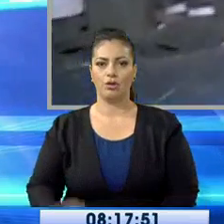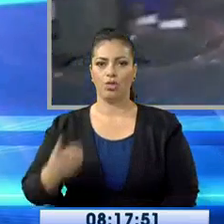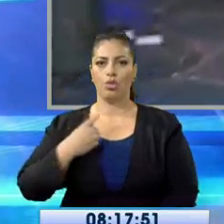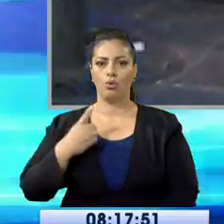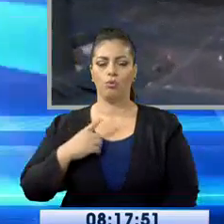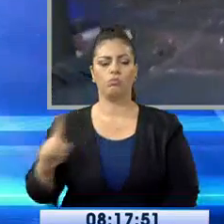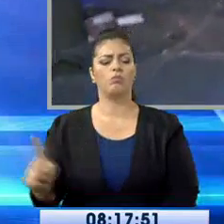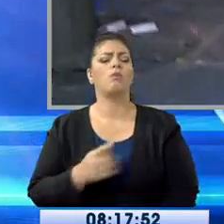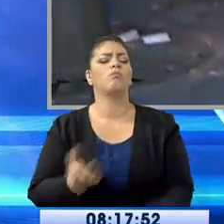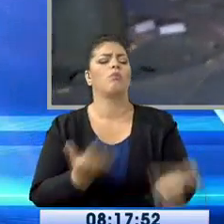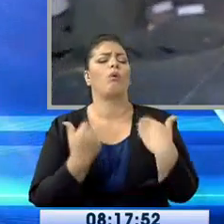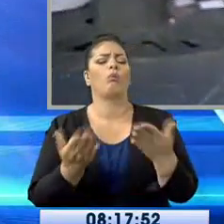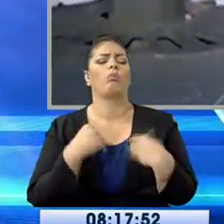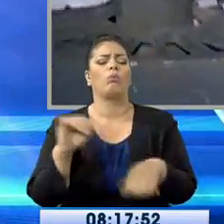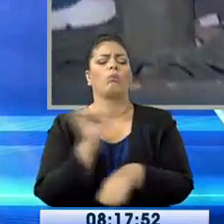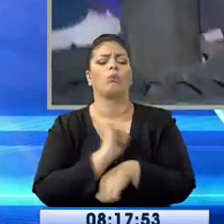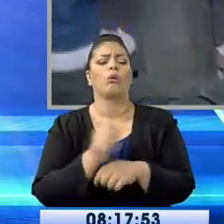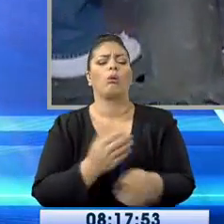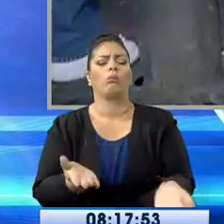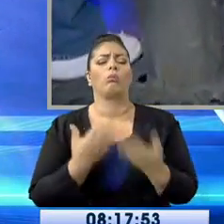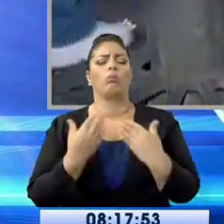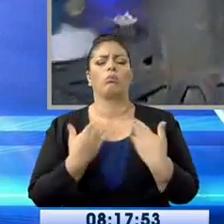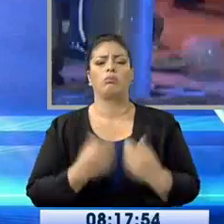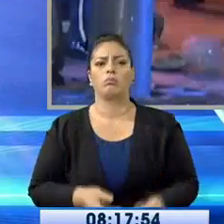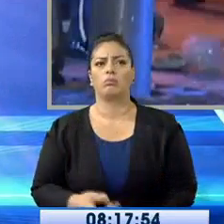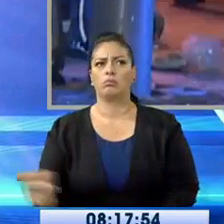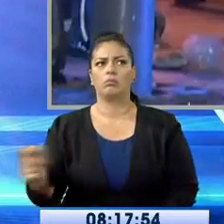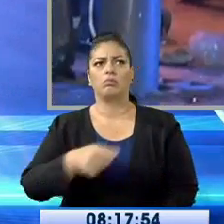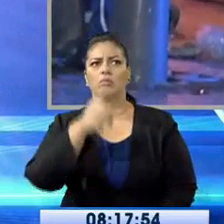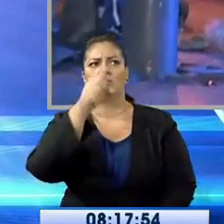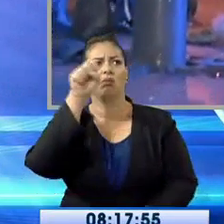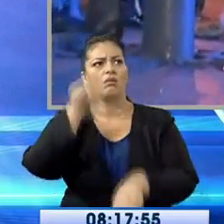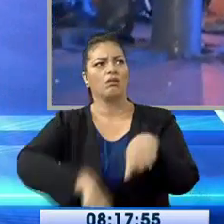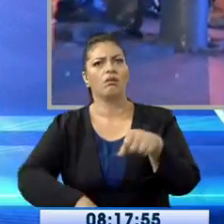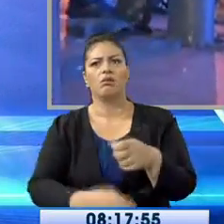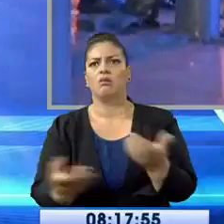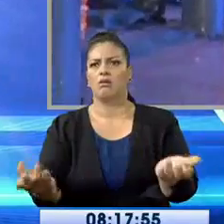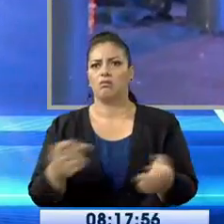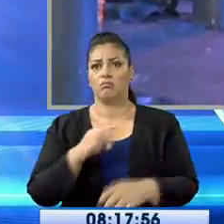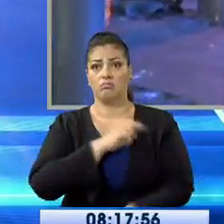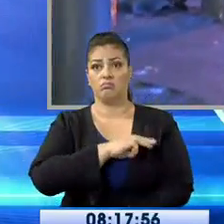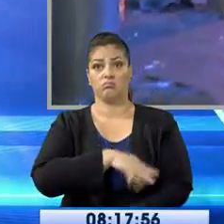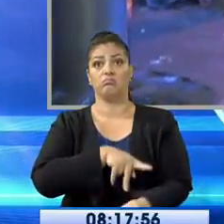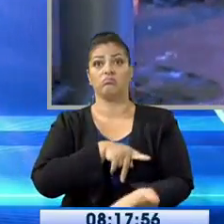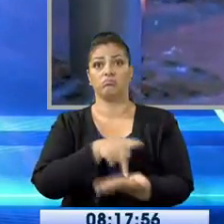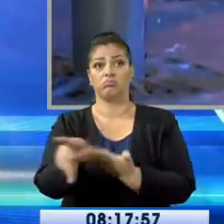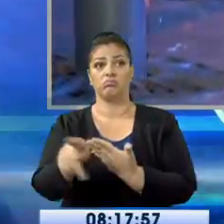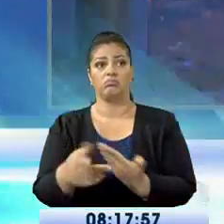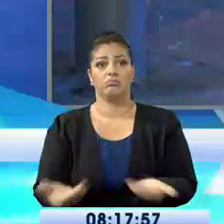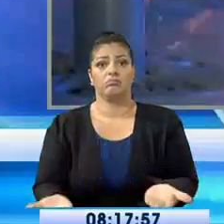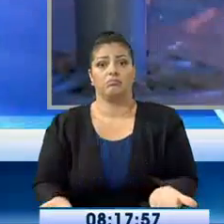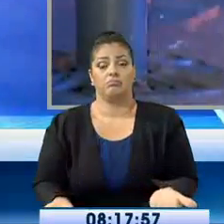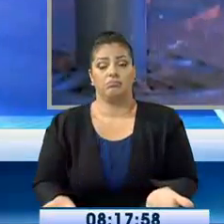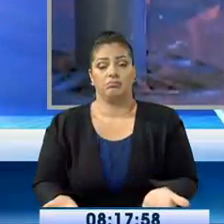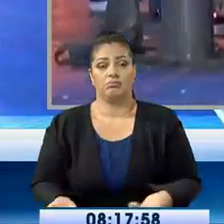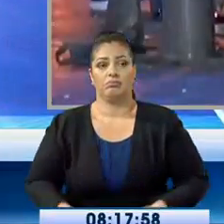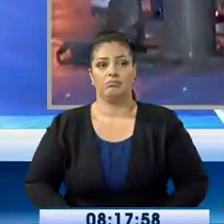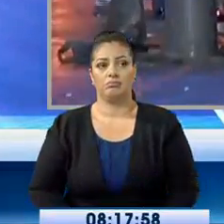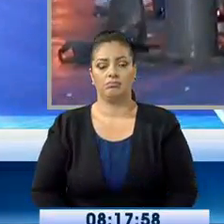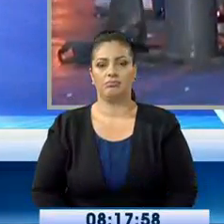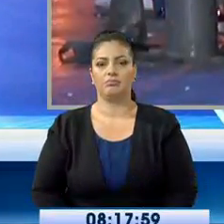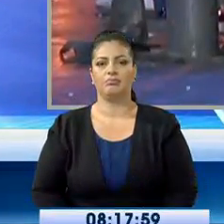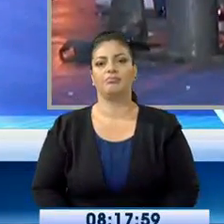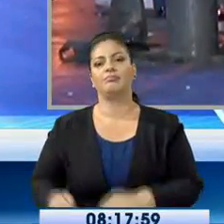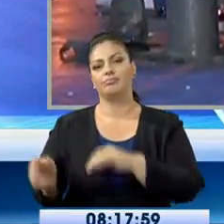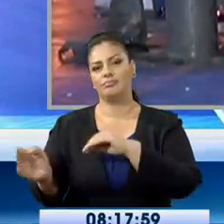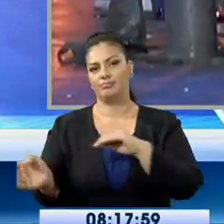va a disque a retirarlo. ¿Y los daños que hicieron? ¿Qué quiere decir? Que la ciudad queda perjudicada. Y ahora los casos de la Narcisa de